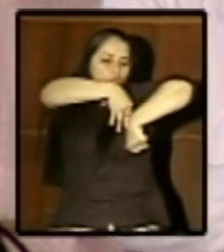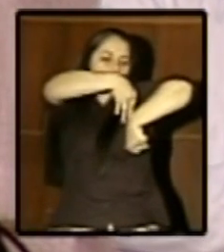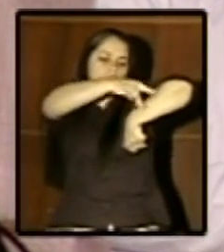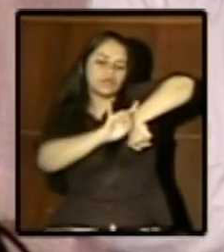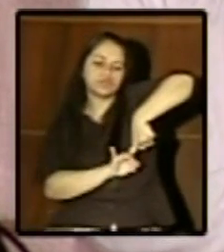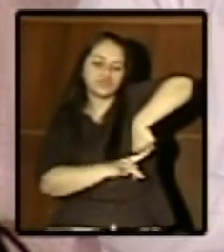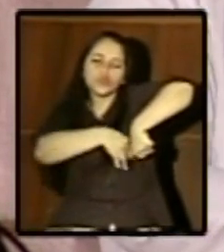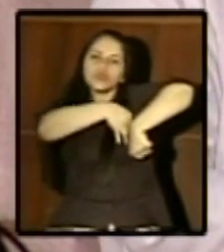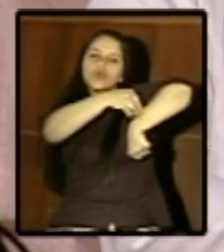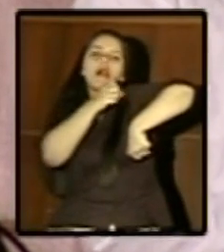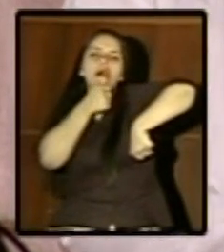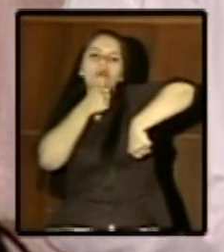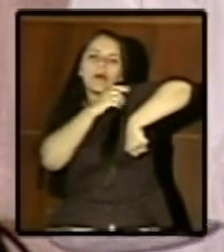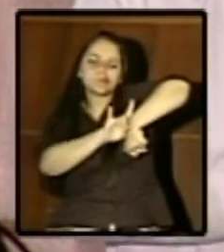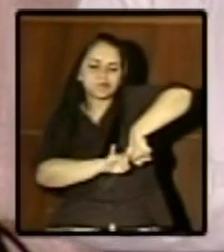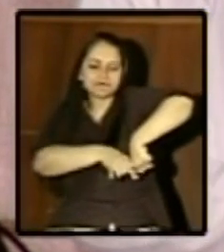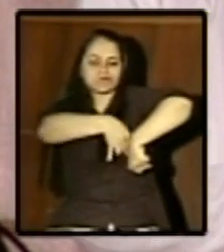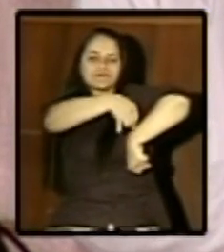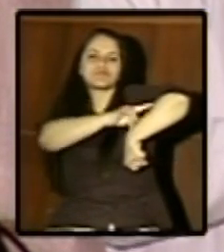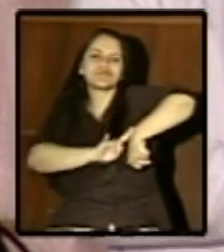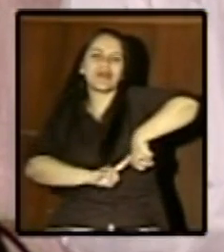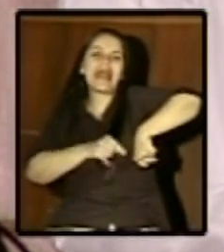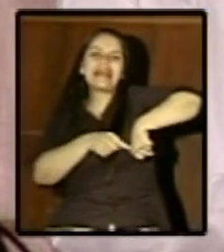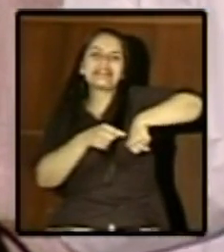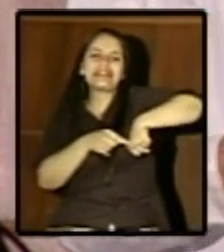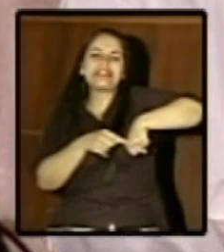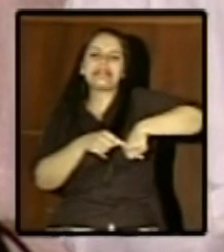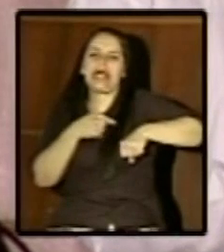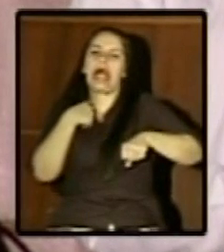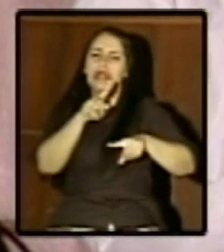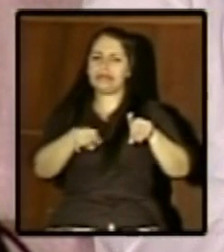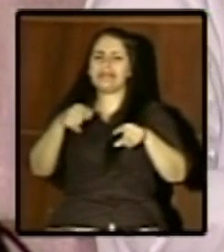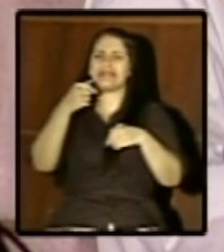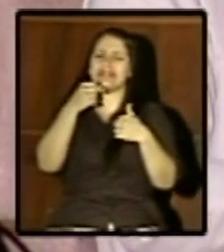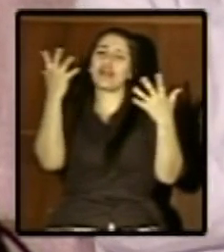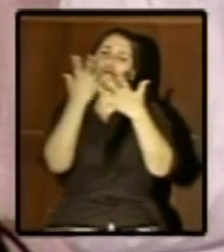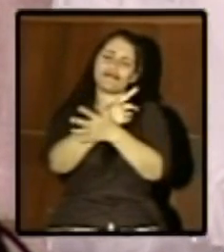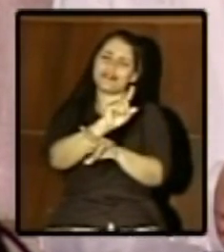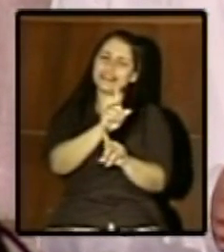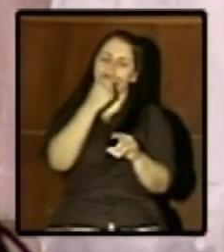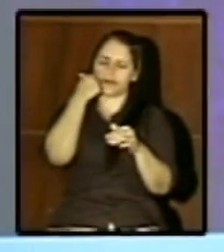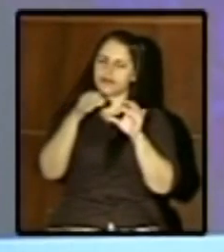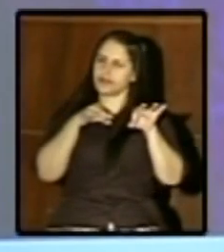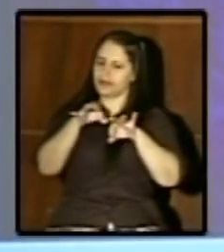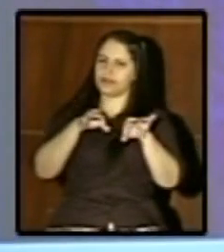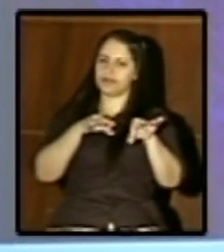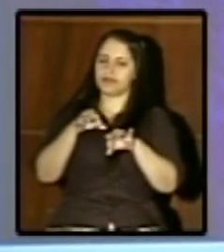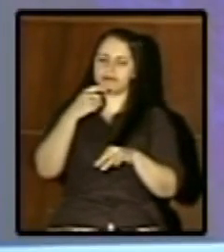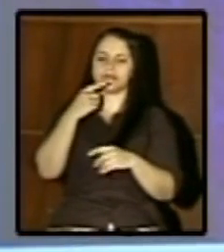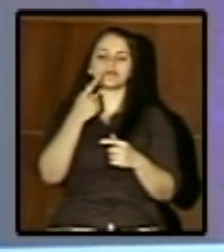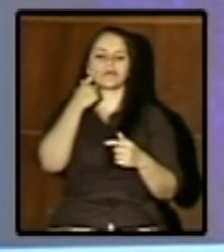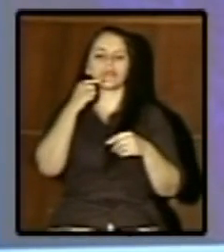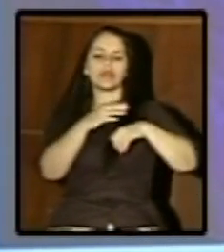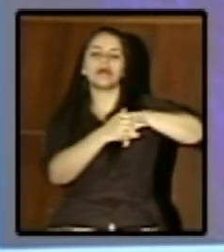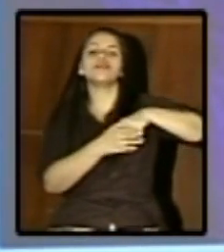que, pues como hay afecciones reumatológicas que afectan tanto este tejido, lo quise mencionar, puede enredar un poquito la vida,